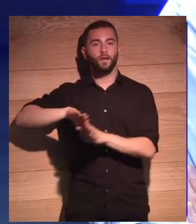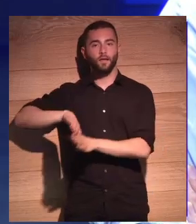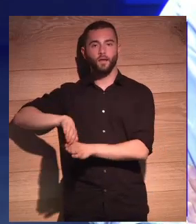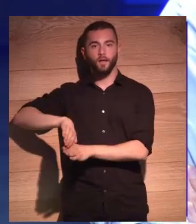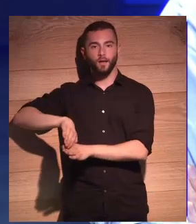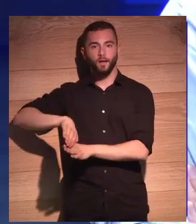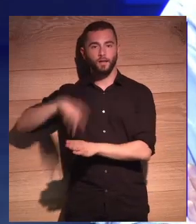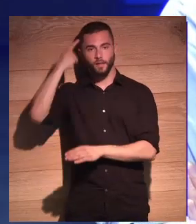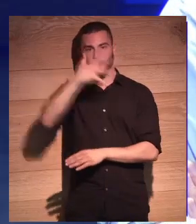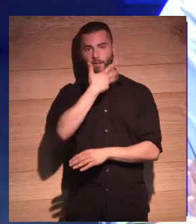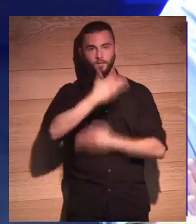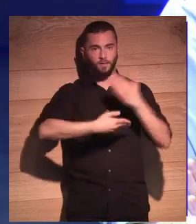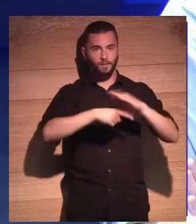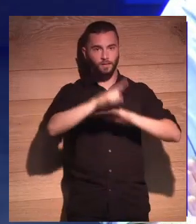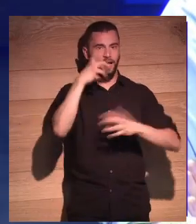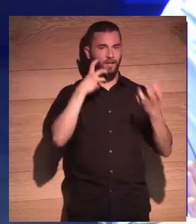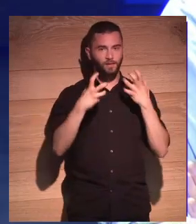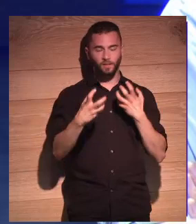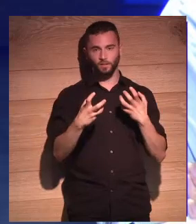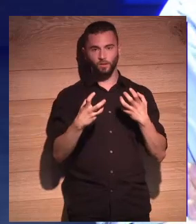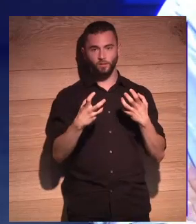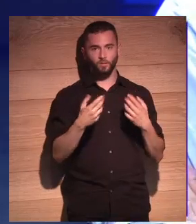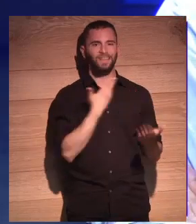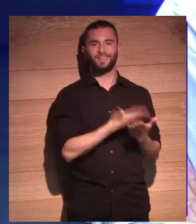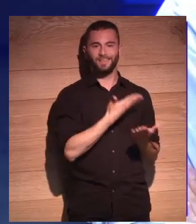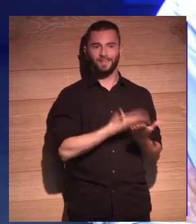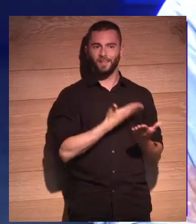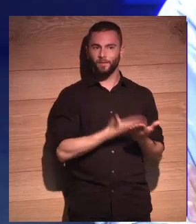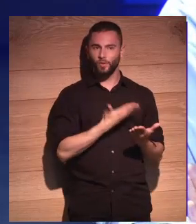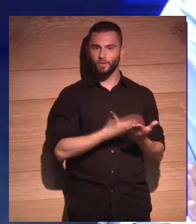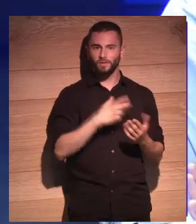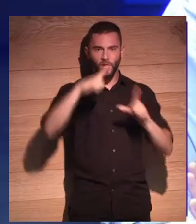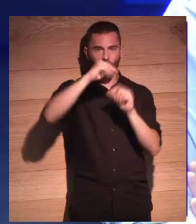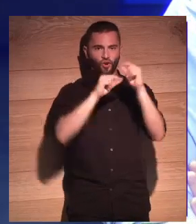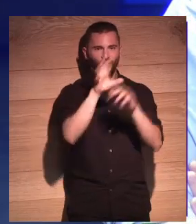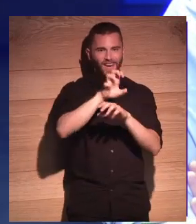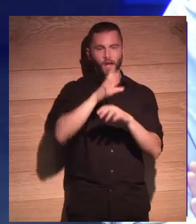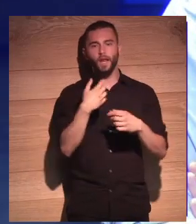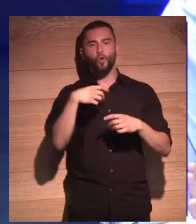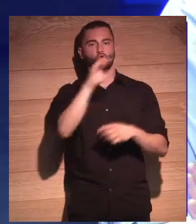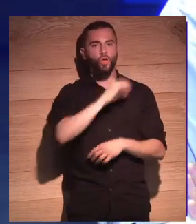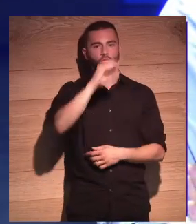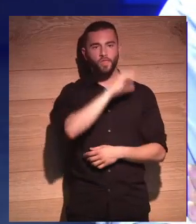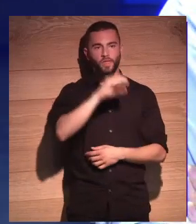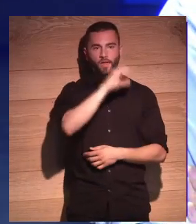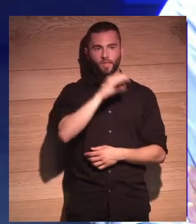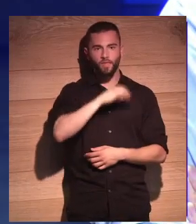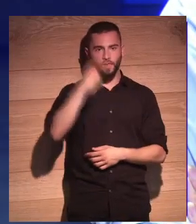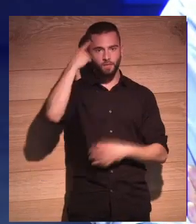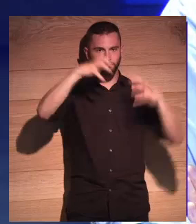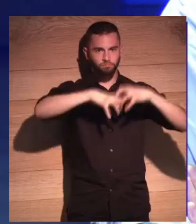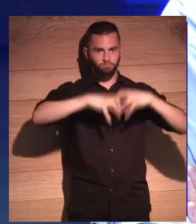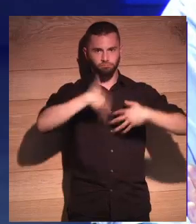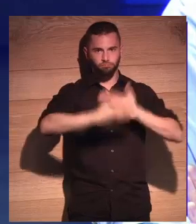esos conocimientos artísticos, está demostrado por la neurociencia de que también juegan mucho en el desarrollo cognitivo,